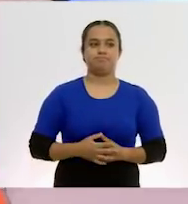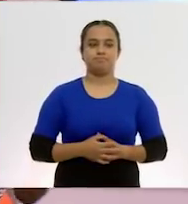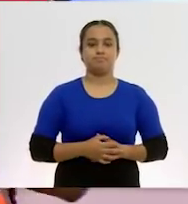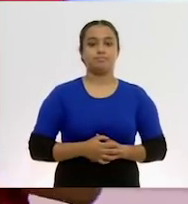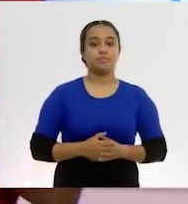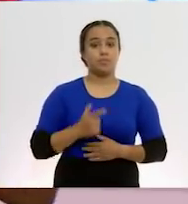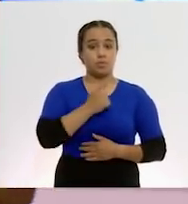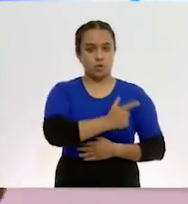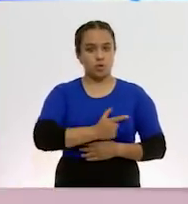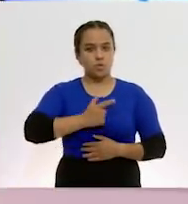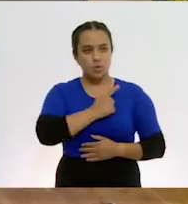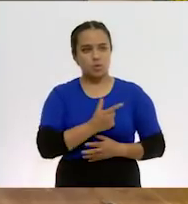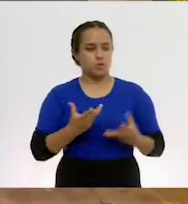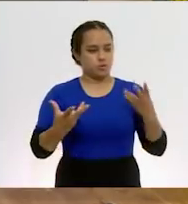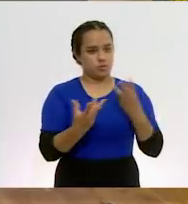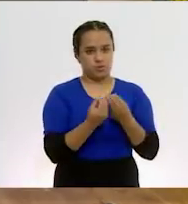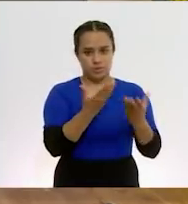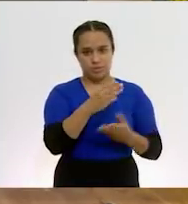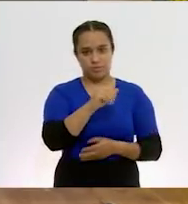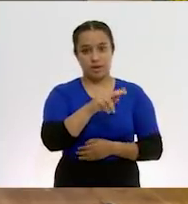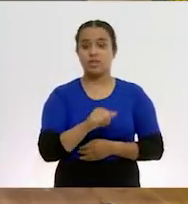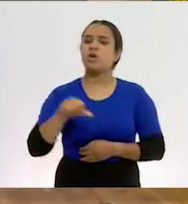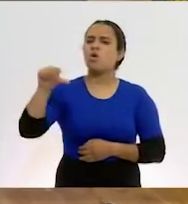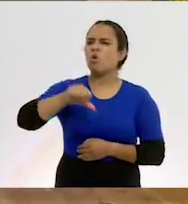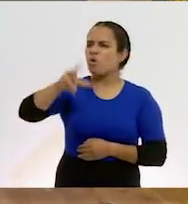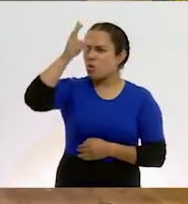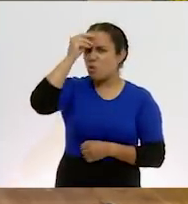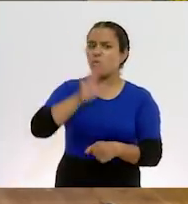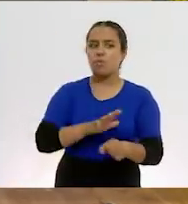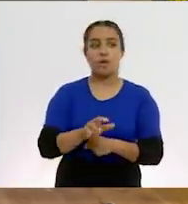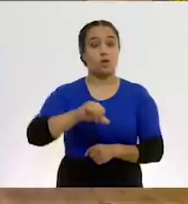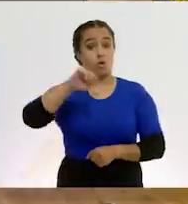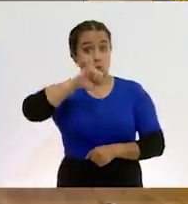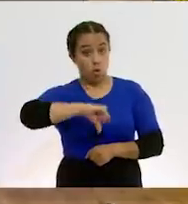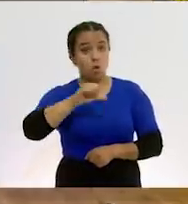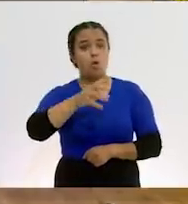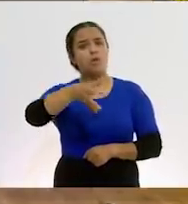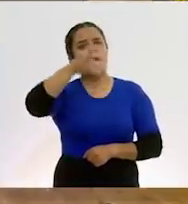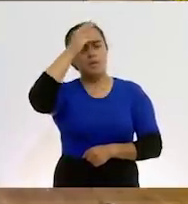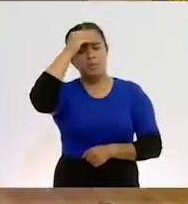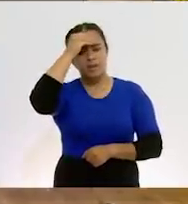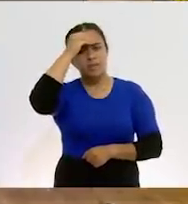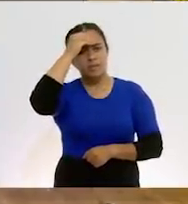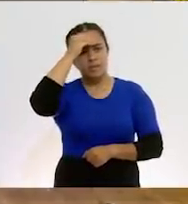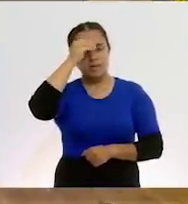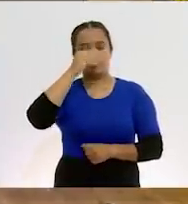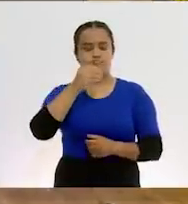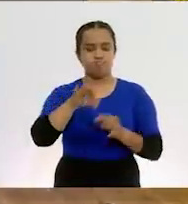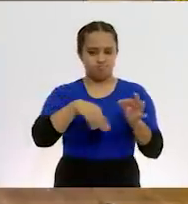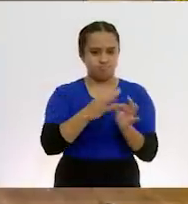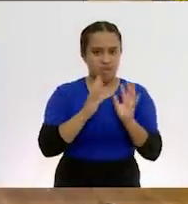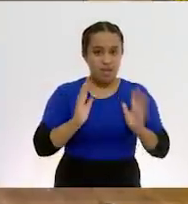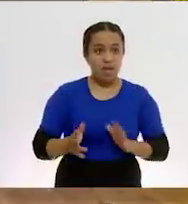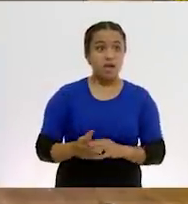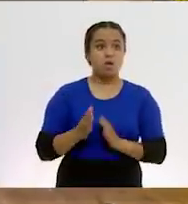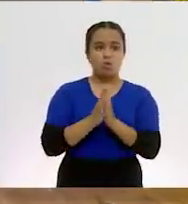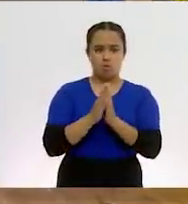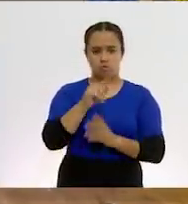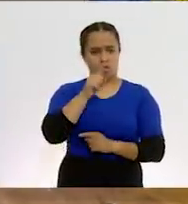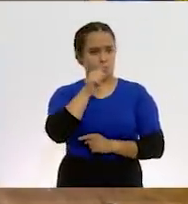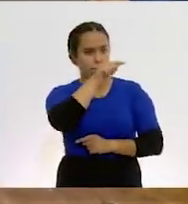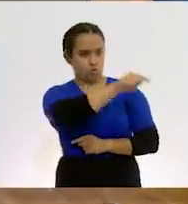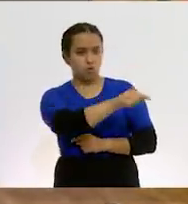Qué gusto, Mariana, estar igualmente aquí contigo. Igualmente. Dinos qué vamos a aprender hoy, Jesús. El día de hoy estamos listos para aprender, así que Mariana, te voy a pedir que pases de aquel lado